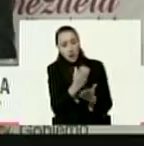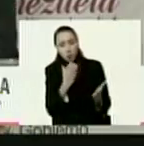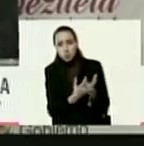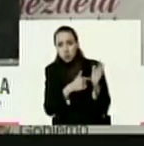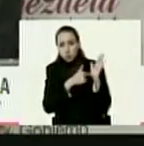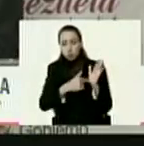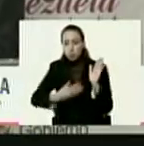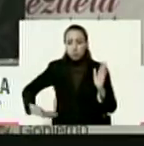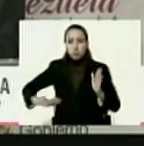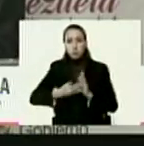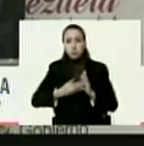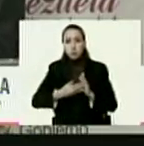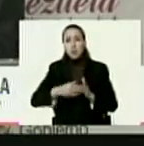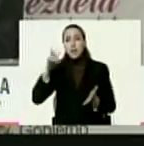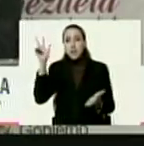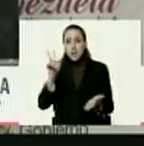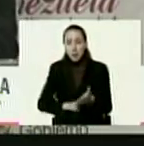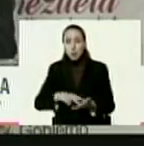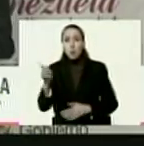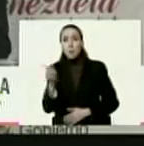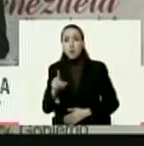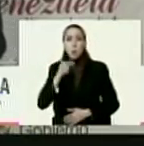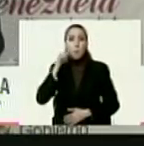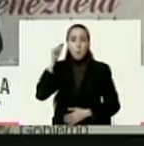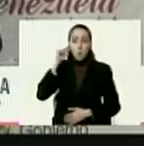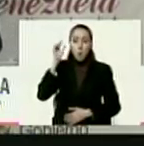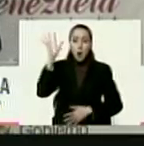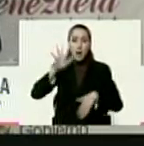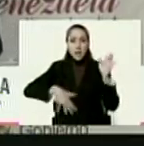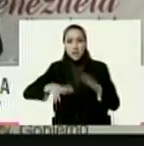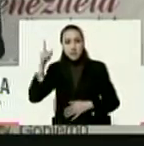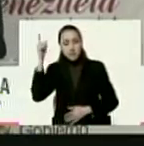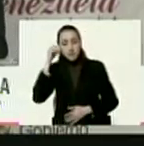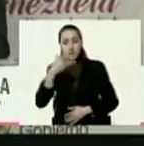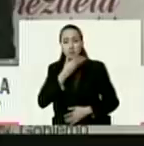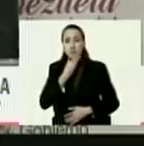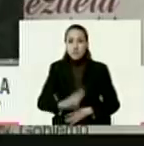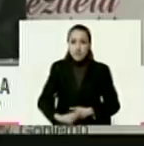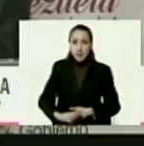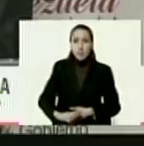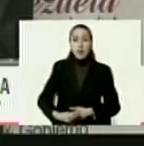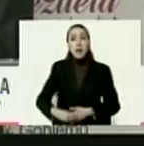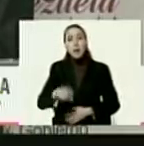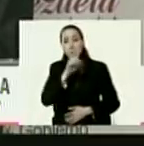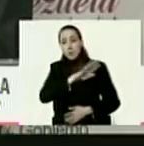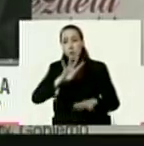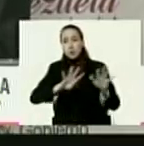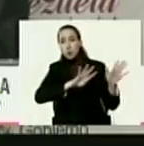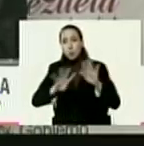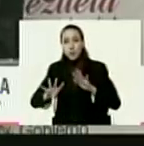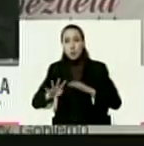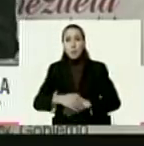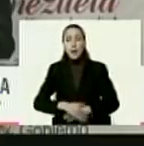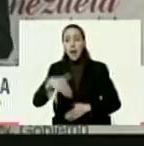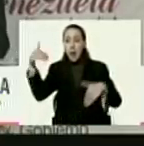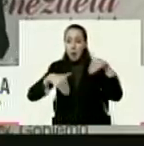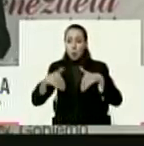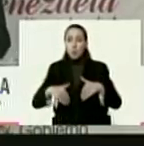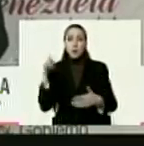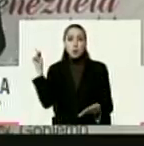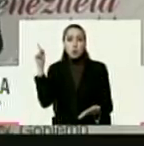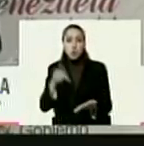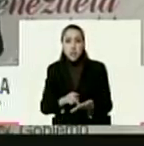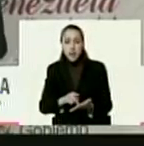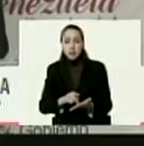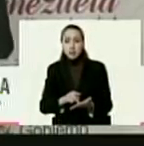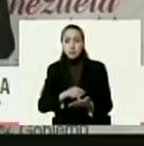que aprobó el pueblo de Venezuela el 15 de diciembre de 1999 por vía de la votación directa,